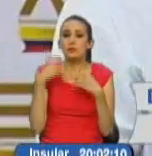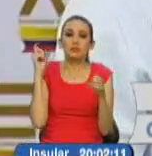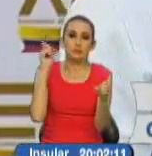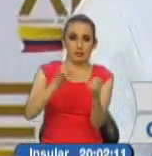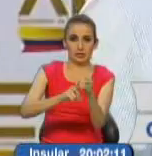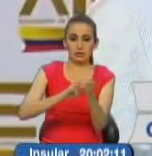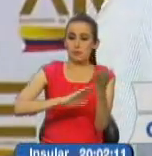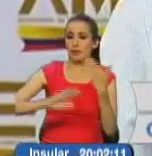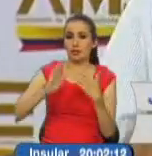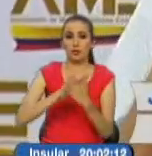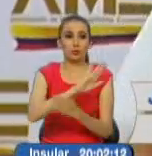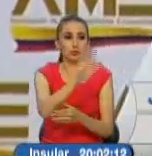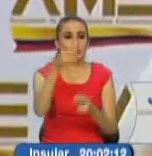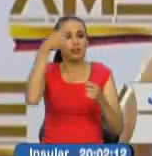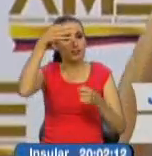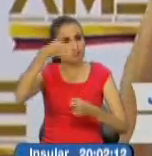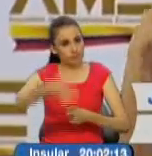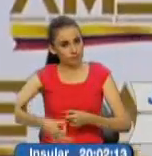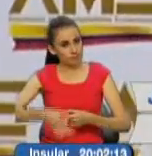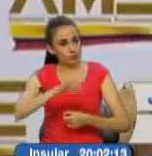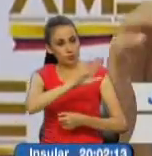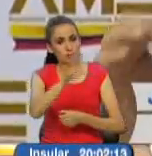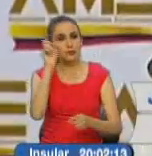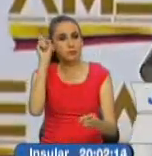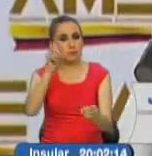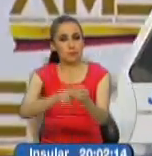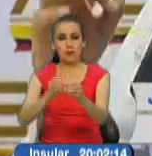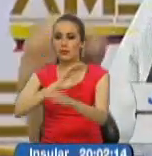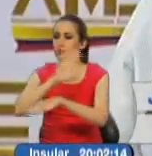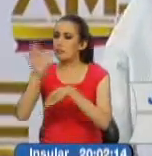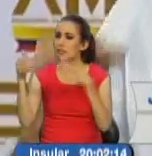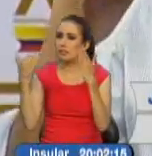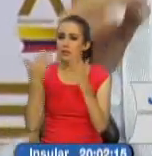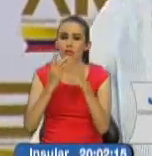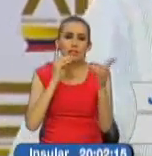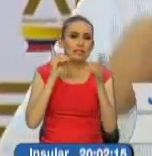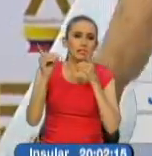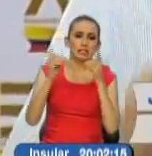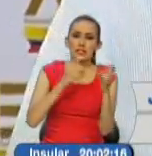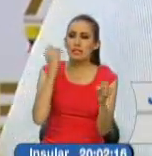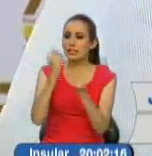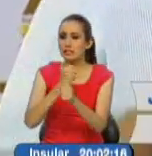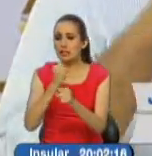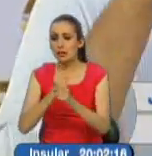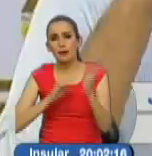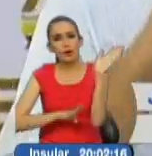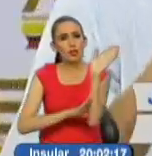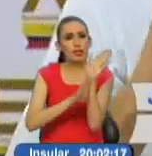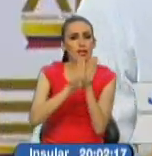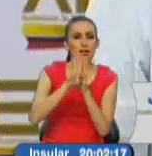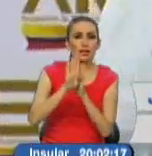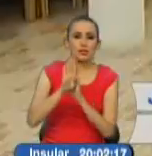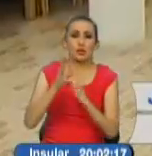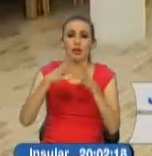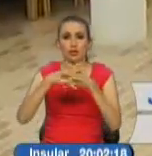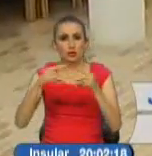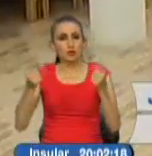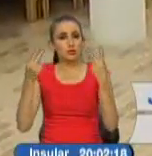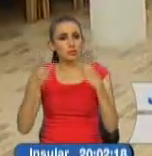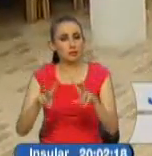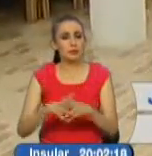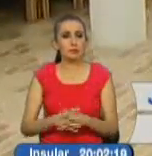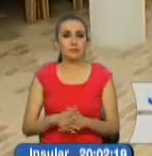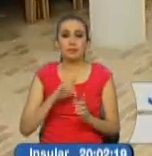Tenga ustedes la certeza de que ustedes estarán en todas las instancias de diálogo, trabajo, desarrollo y resolución. Aquí